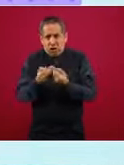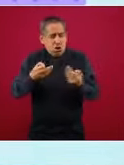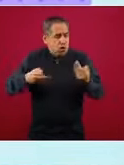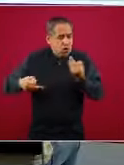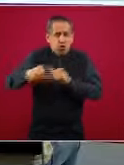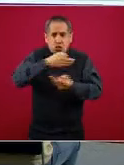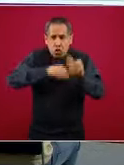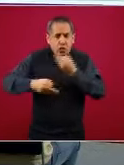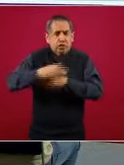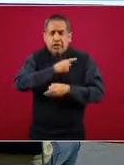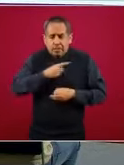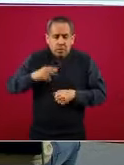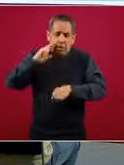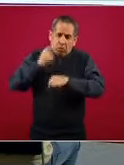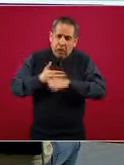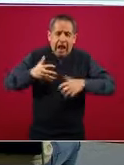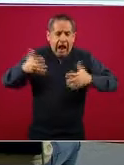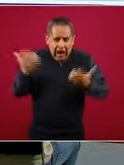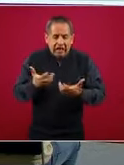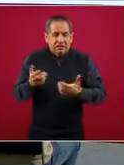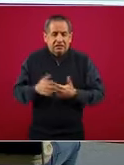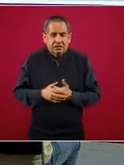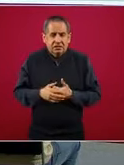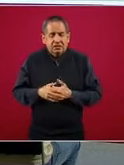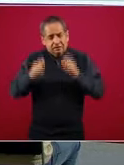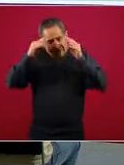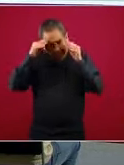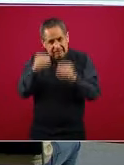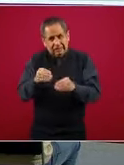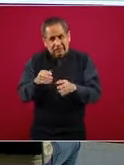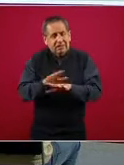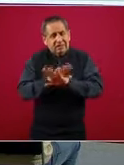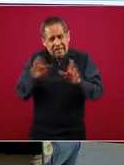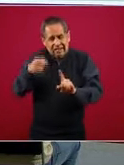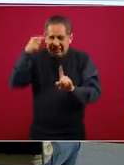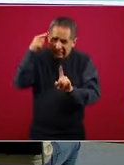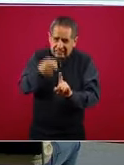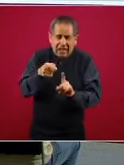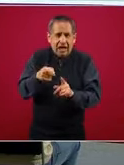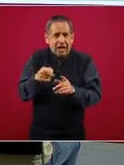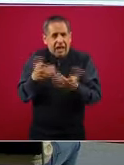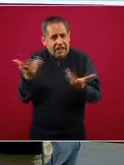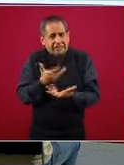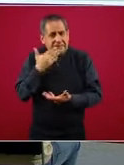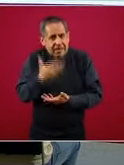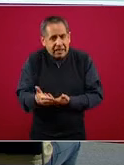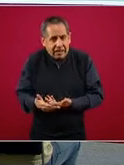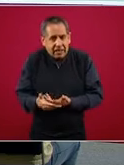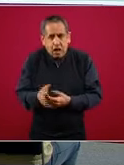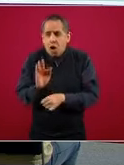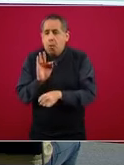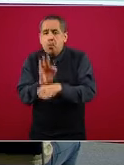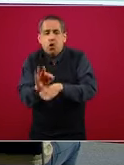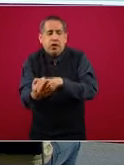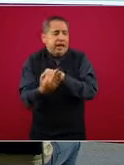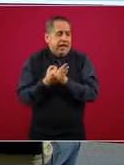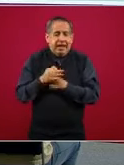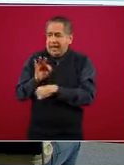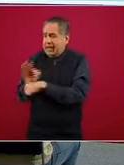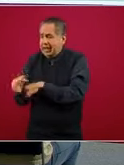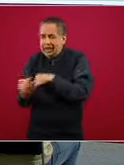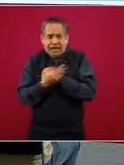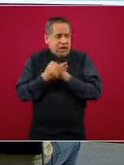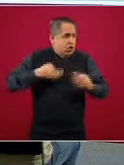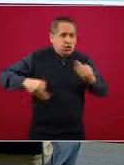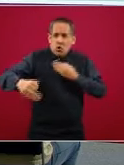Todos y todas tenemos que emprender una acción y centrarnos en lo que tenemos que centrarnos, que es protegernos